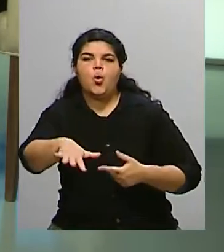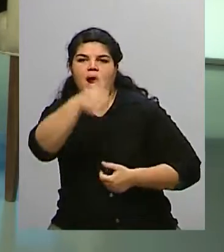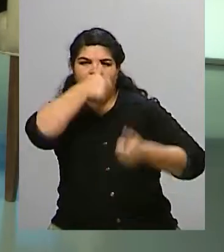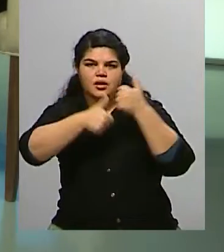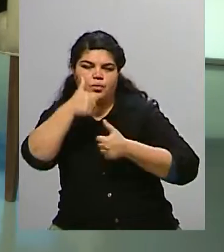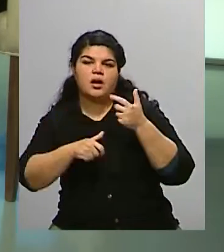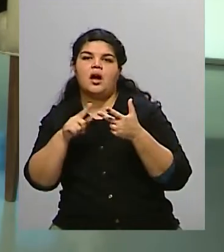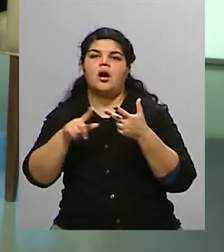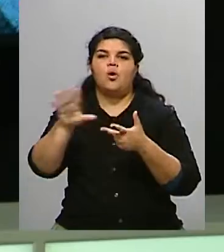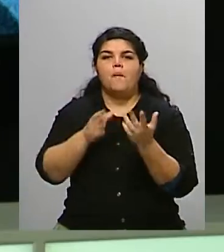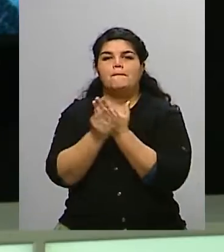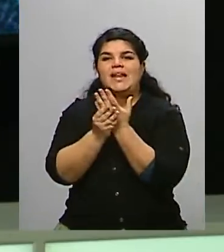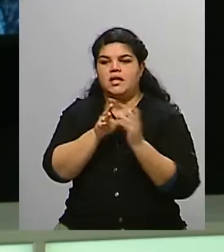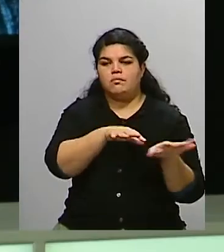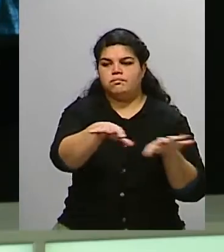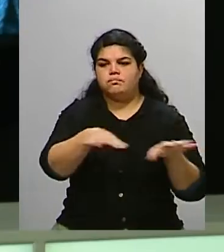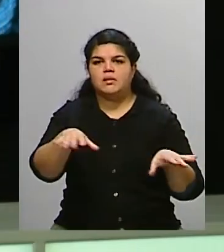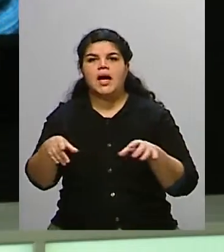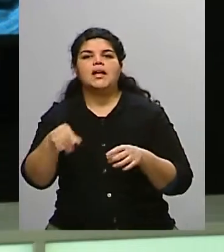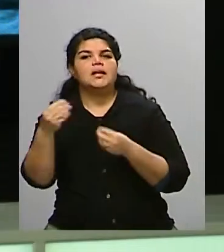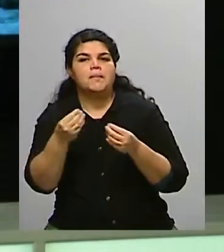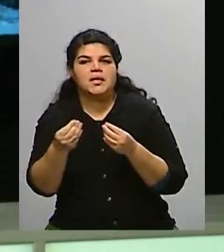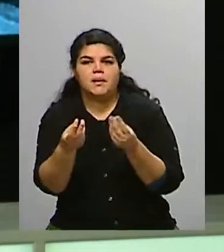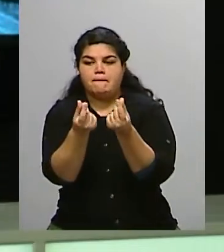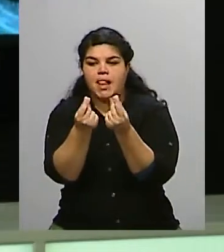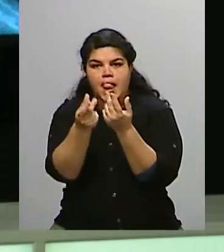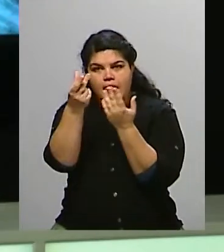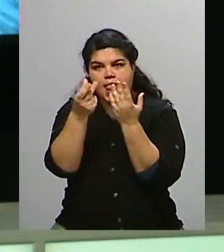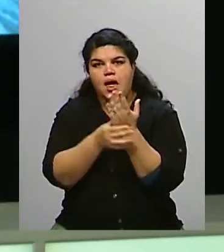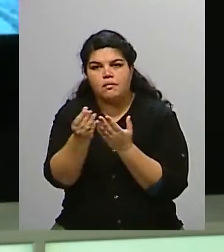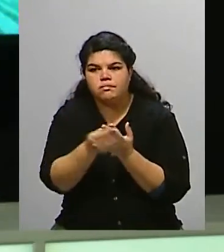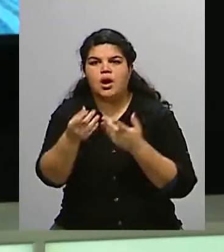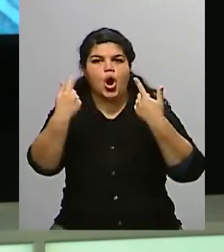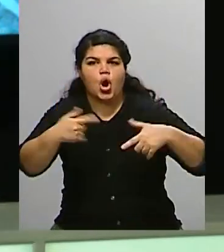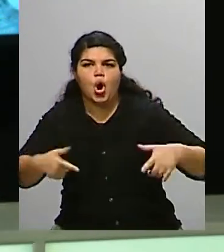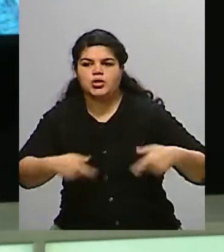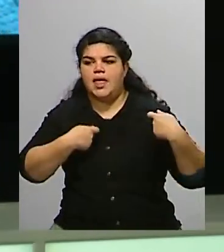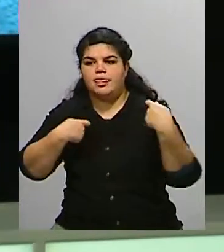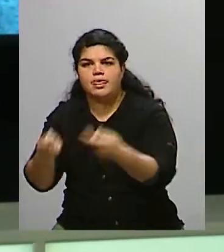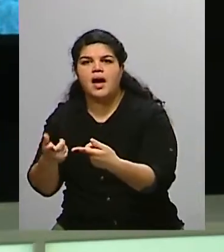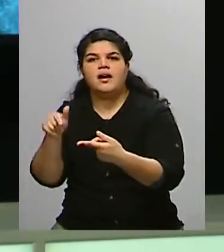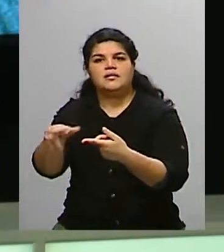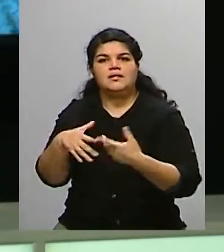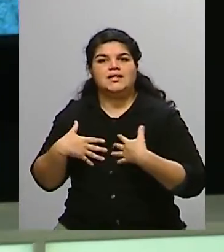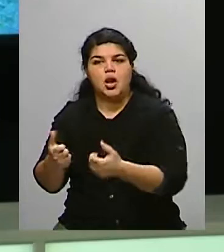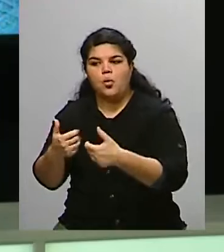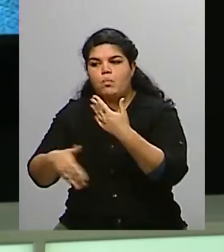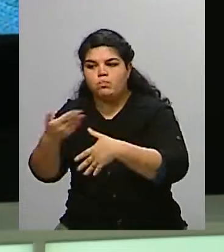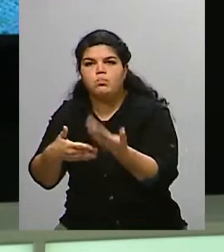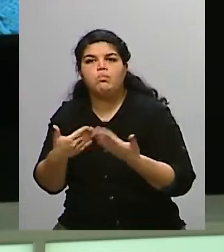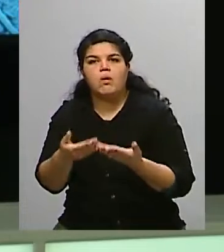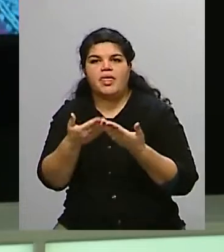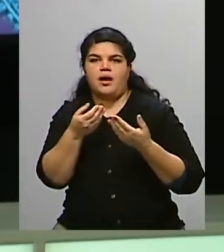qué? Para asignar recursos. Y la idea de la economía trae a aportar es ayudar a tomar mejores decisiones, cosa de hacer más